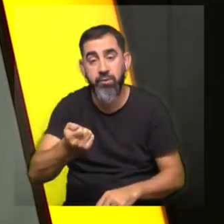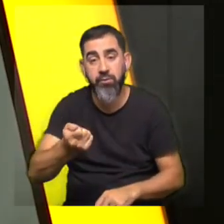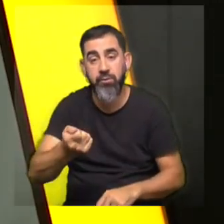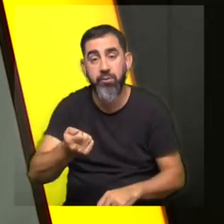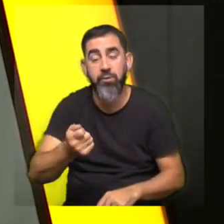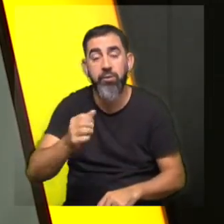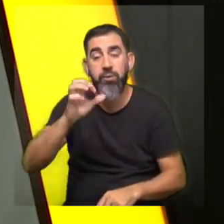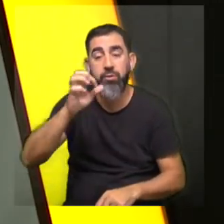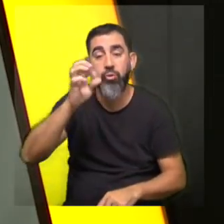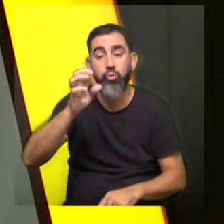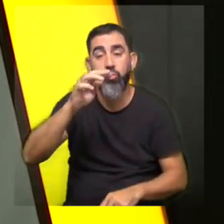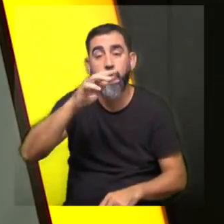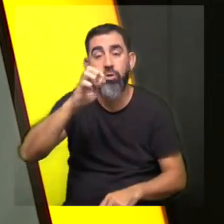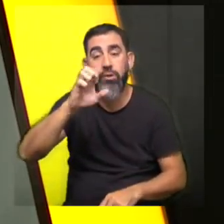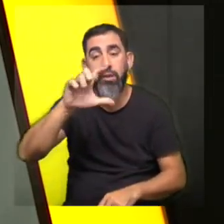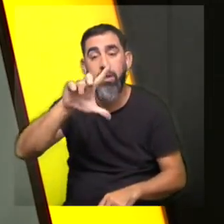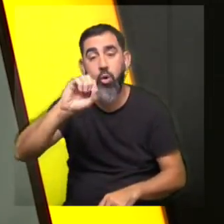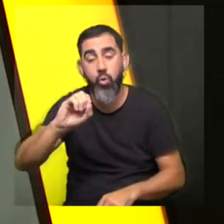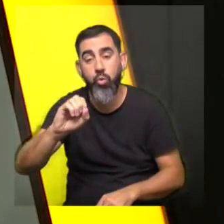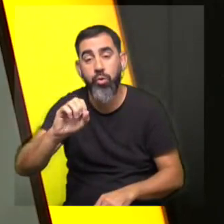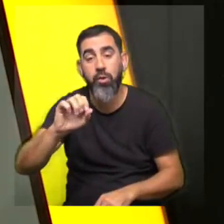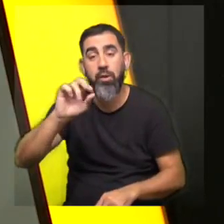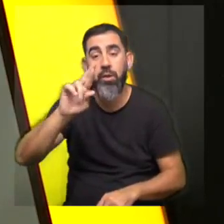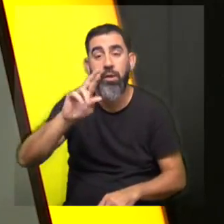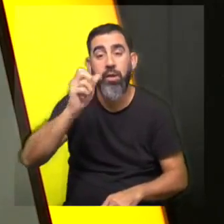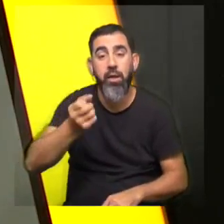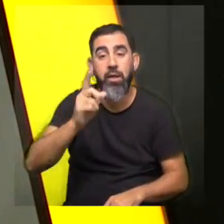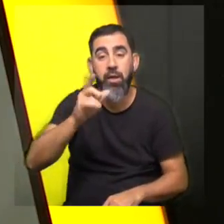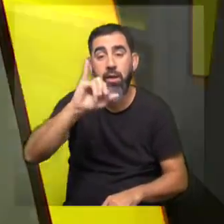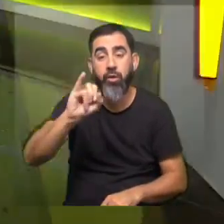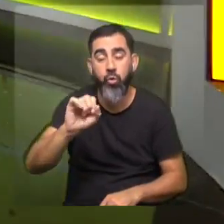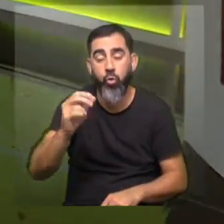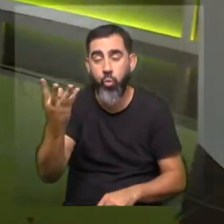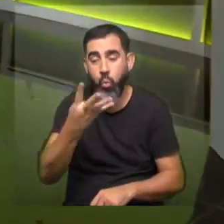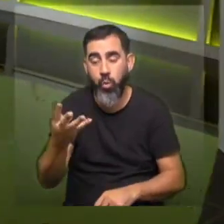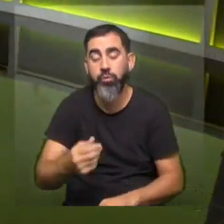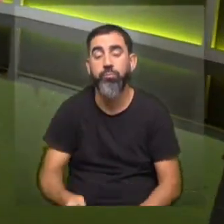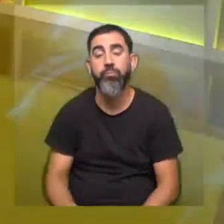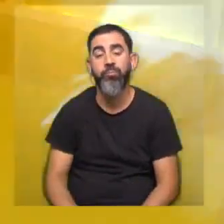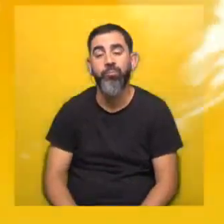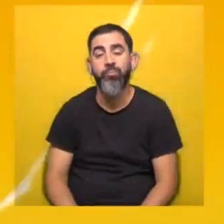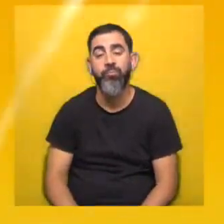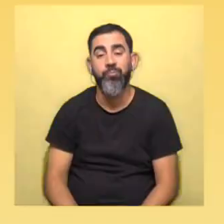a José Sotelo del Instituto Clemente Estable y a Víctor Raggio de Facultad de Medicina. Vamos con ellos.